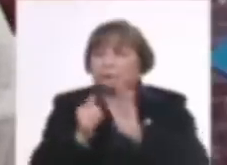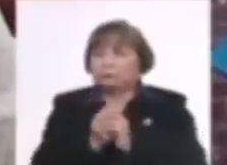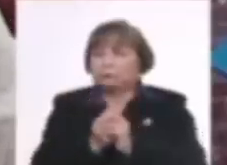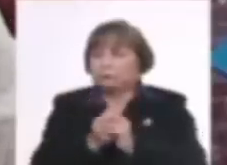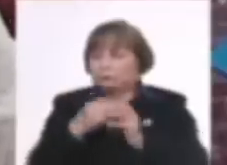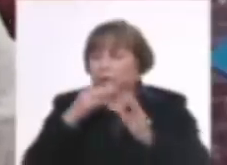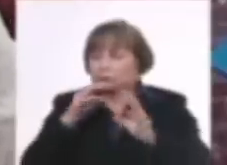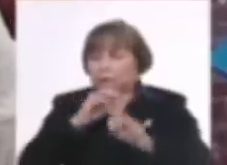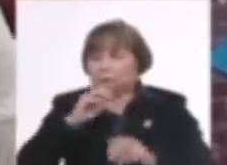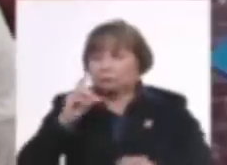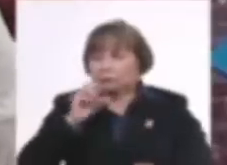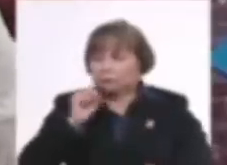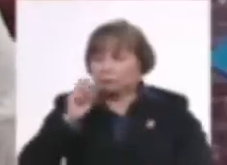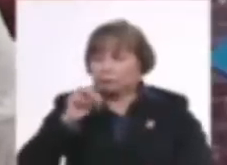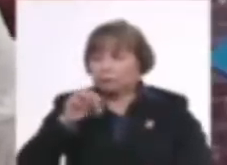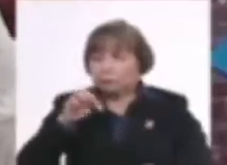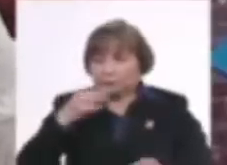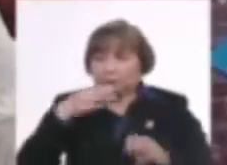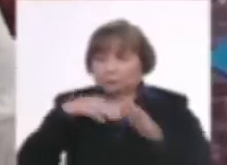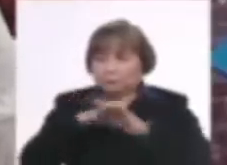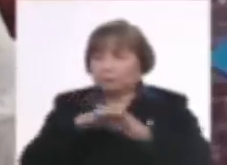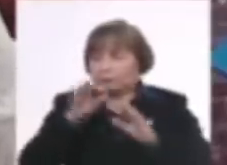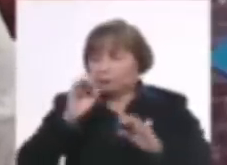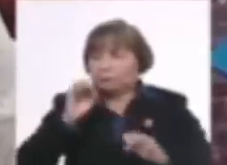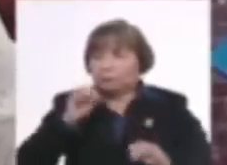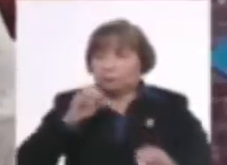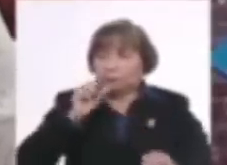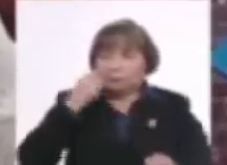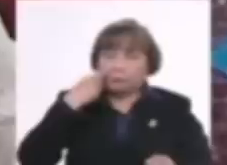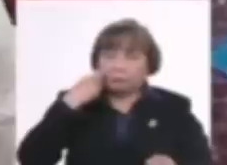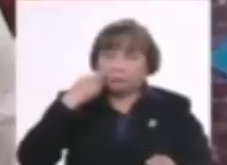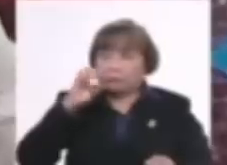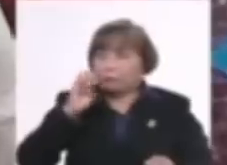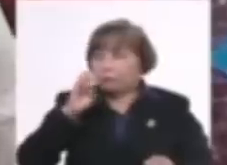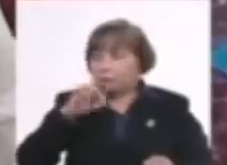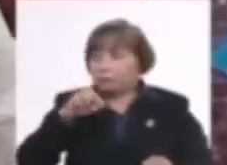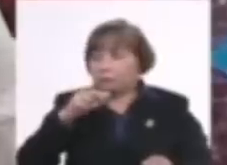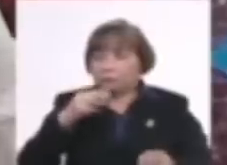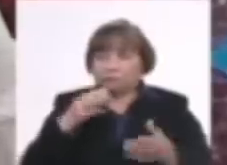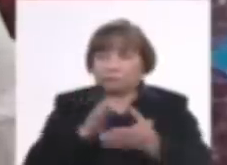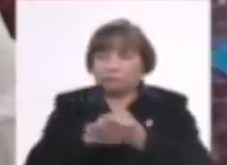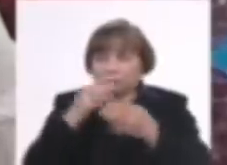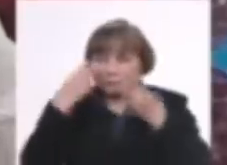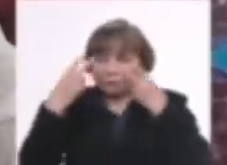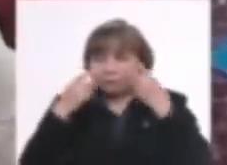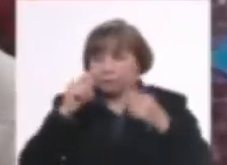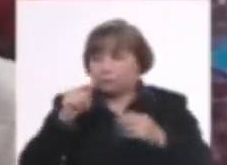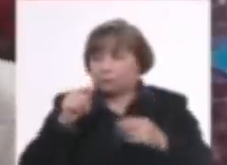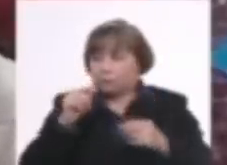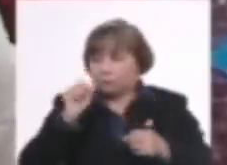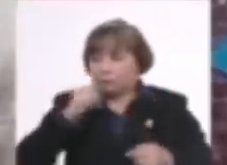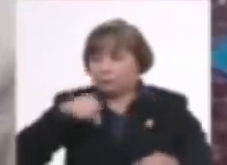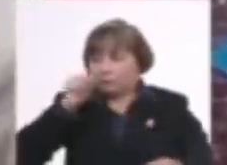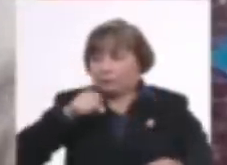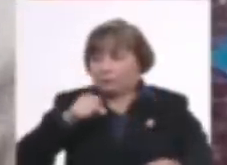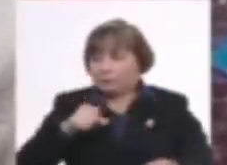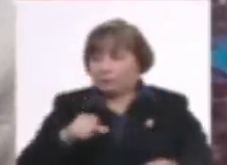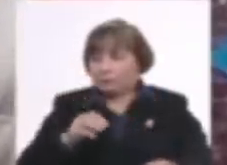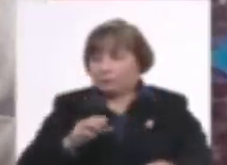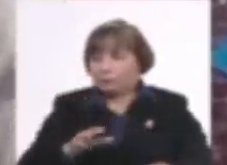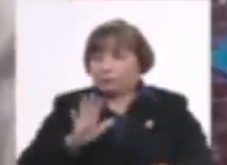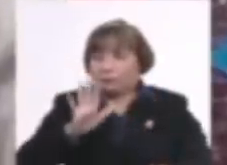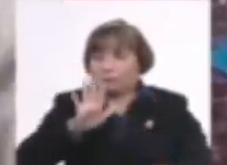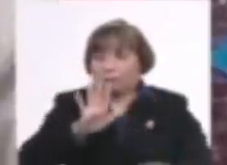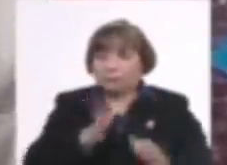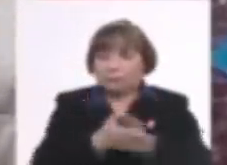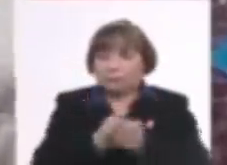la de desamparados. Por ahí ingresó el señor Espino a visitarla a usted. Así es.